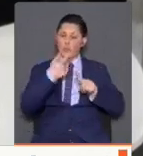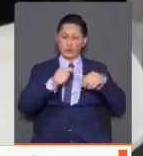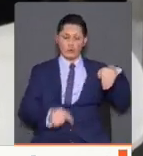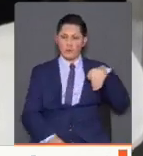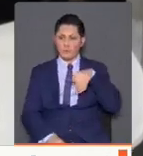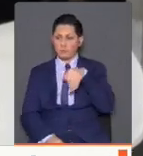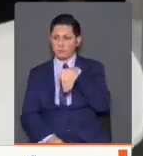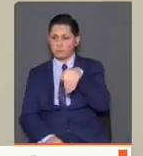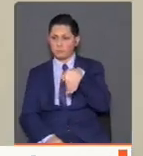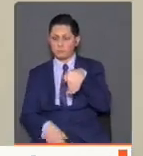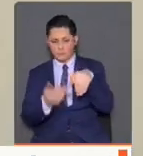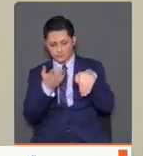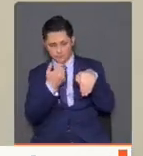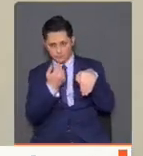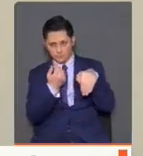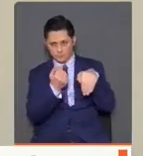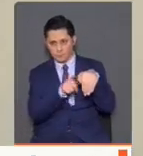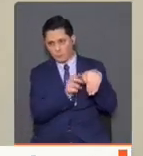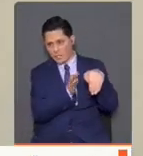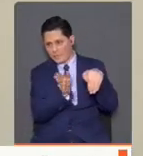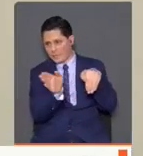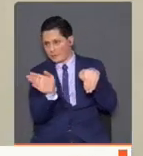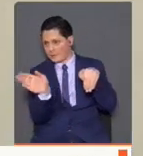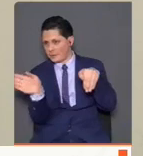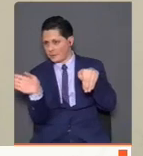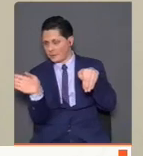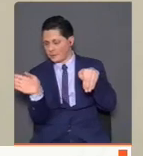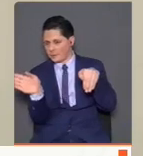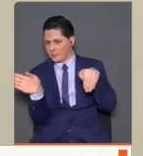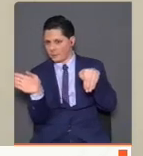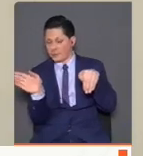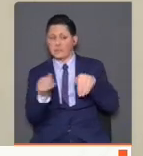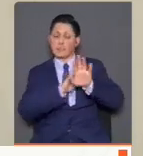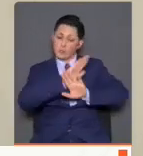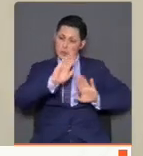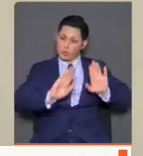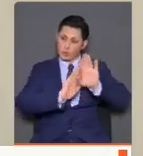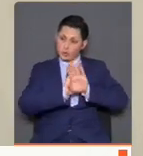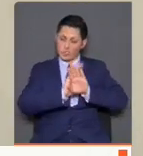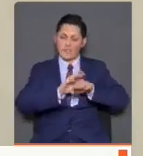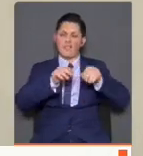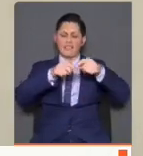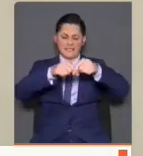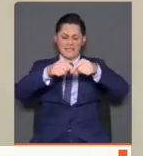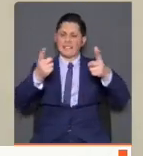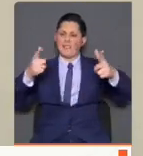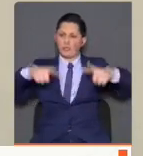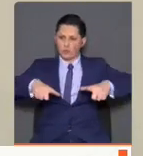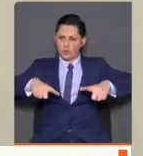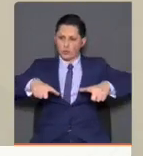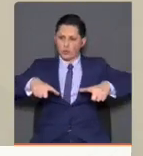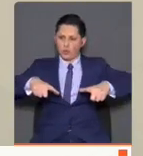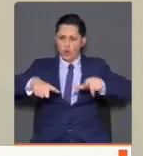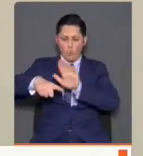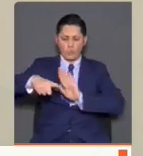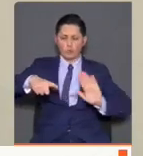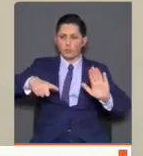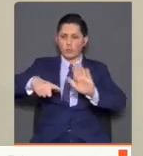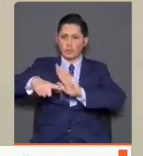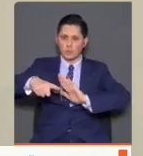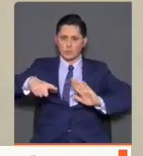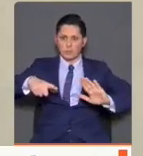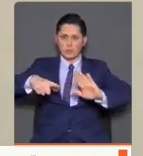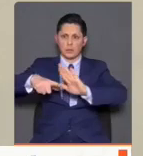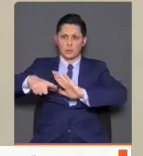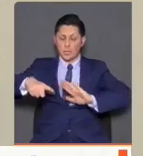tienen que pasar, todo eso. Y ahí hay que resguardar. De hecho, si se estableció la zona de protección del gaviotín chico, es